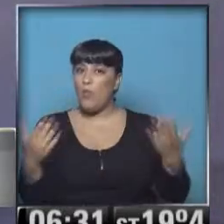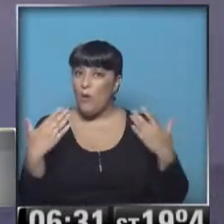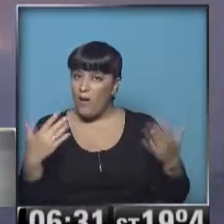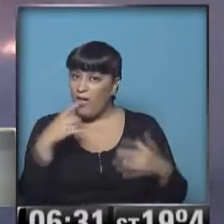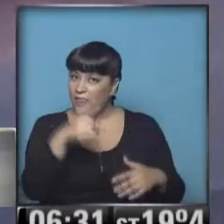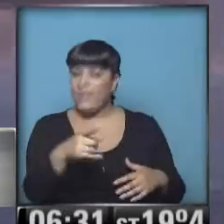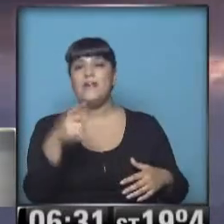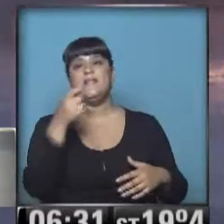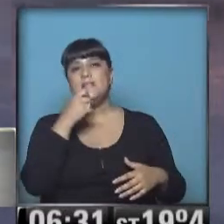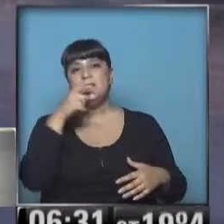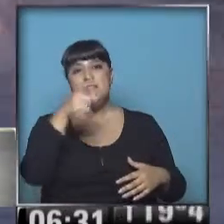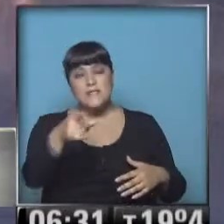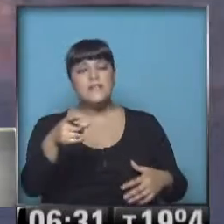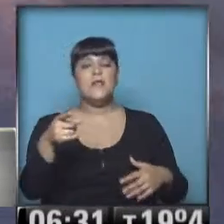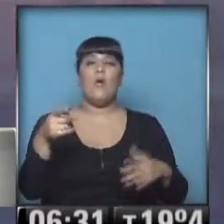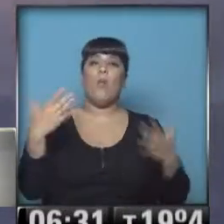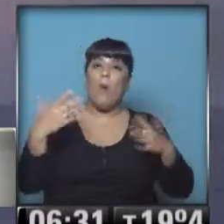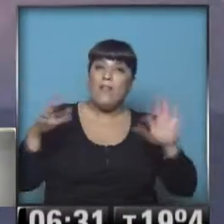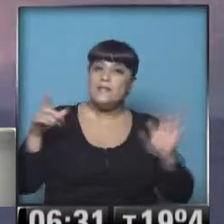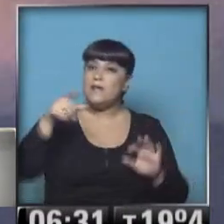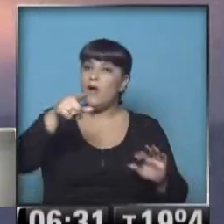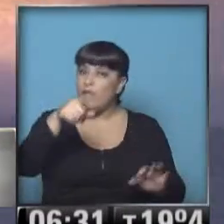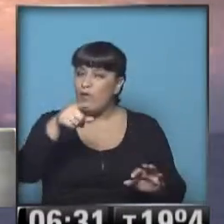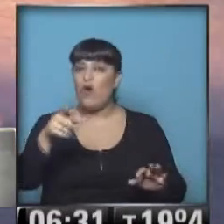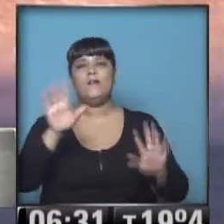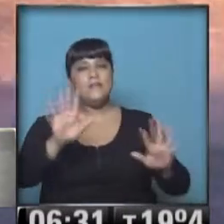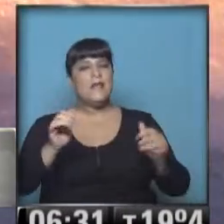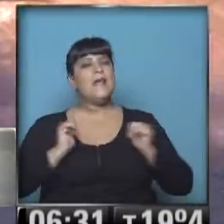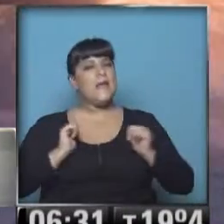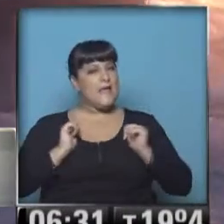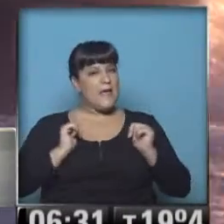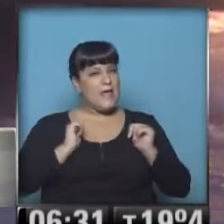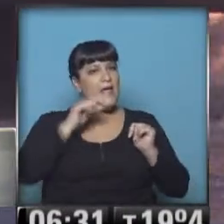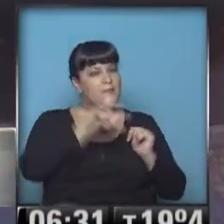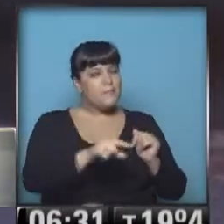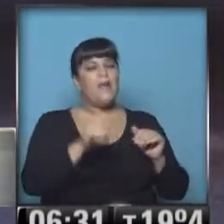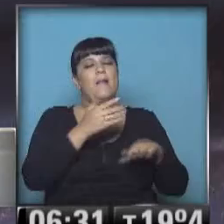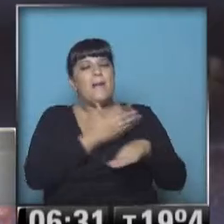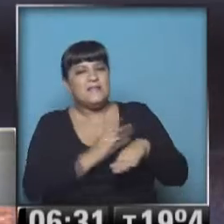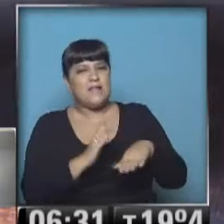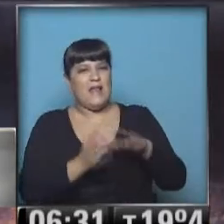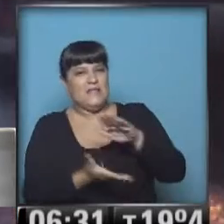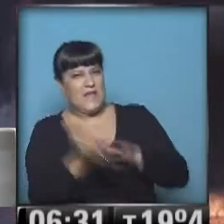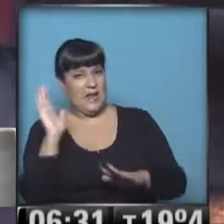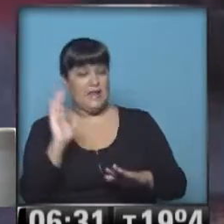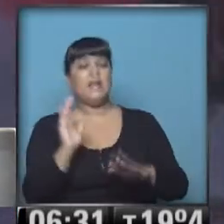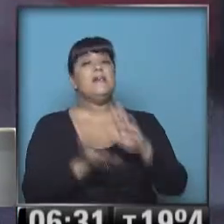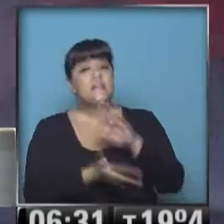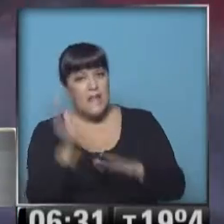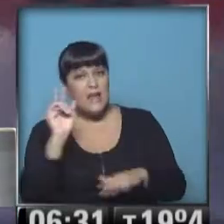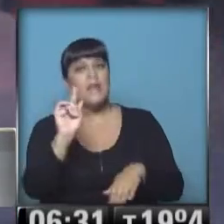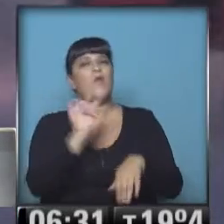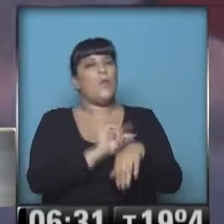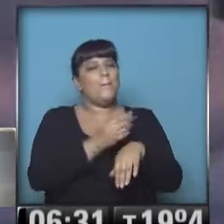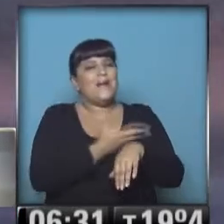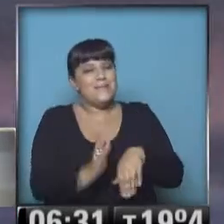su situación se lo permite, espere y salga un poquitito más tarde. Salga, pero un poquitito